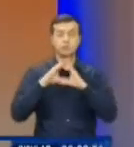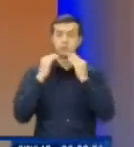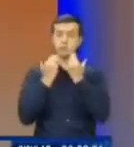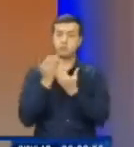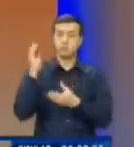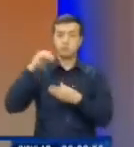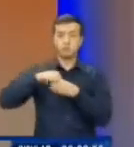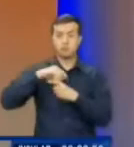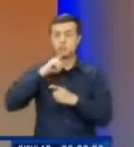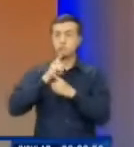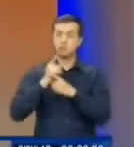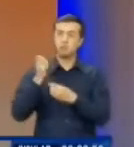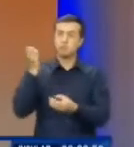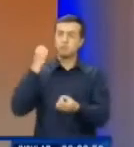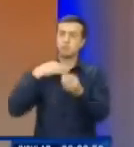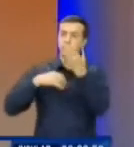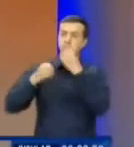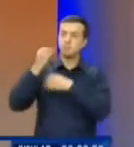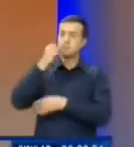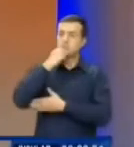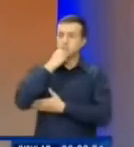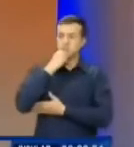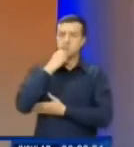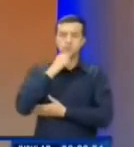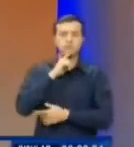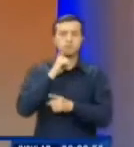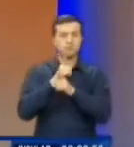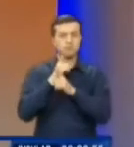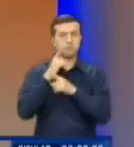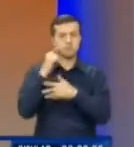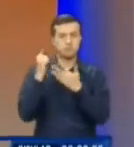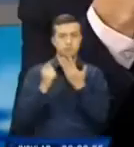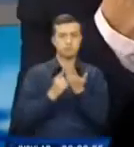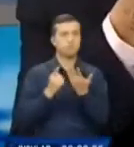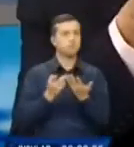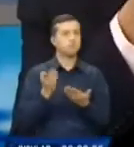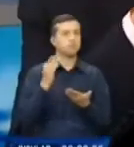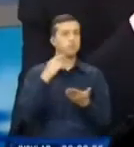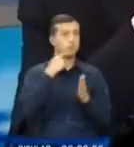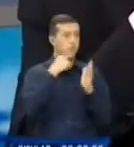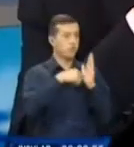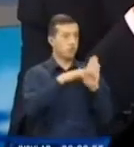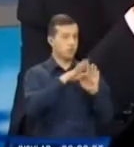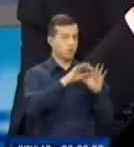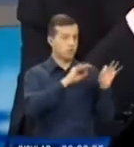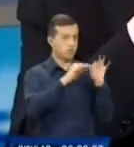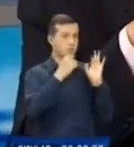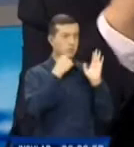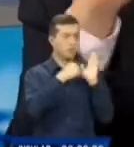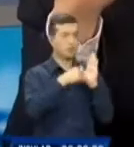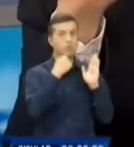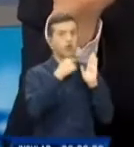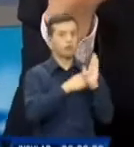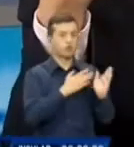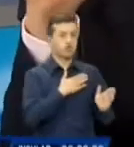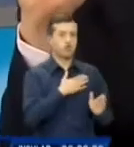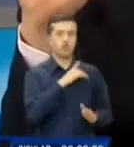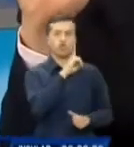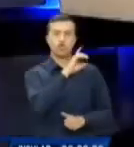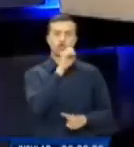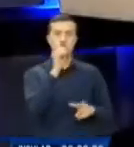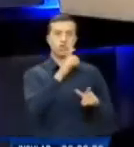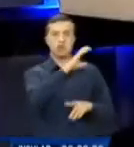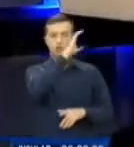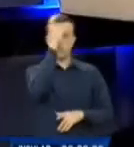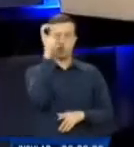nos ha comentado ya ha presentado en distintos no me voy a poner un ejemplo a lección de lado clic si yo tengo 100 hectárea en la